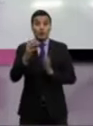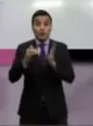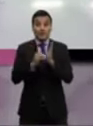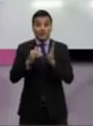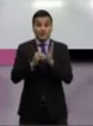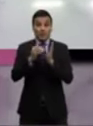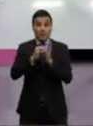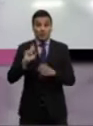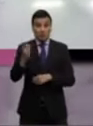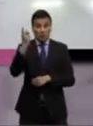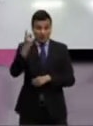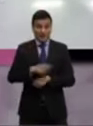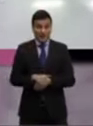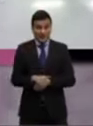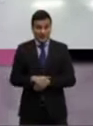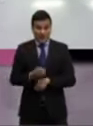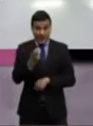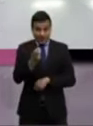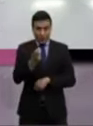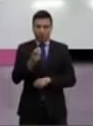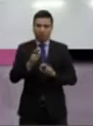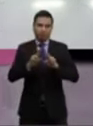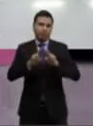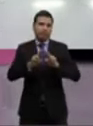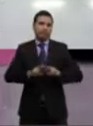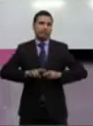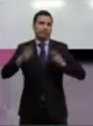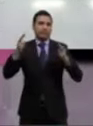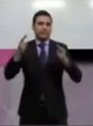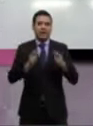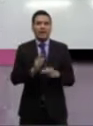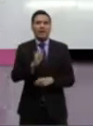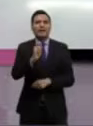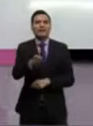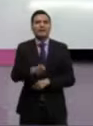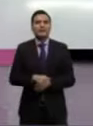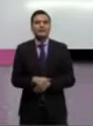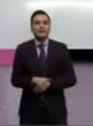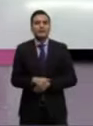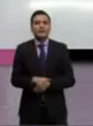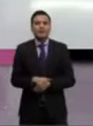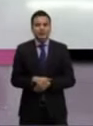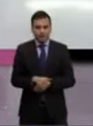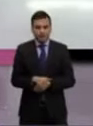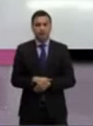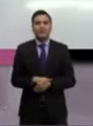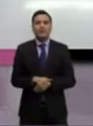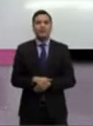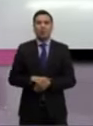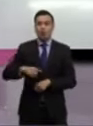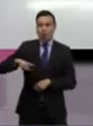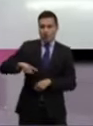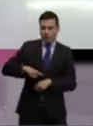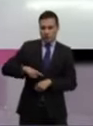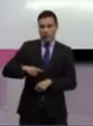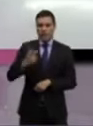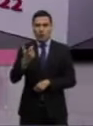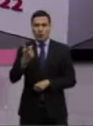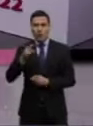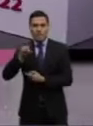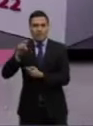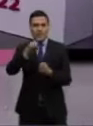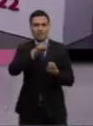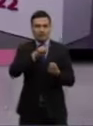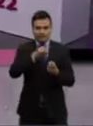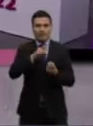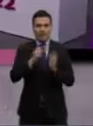de dólares, esto es un récord histórico en recaudación, en las arcas de nuestro país. El gobierno sabe